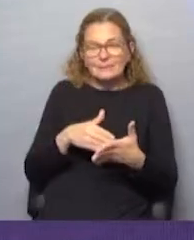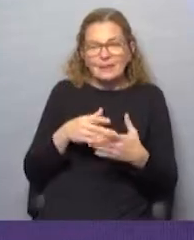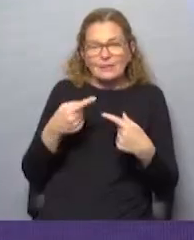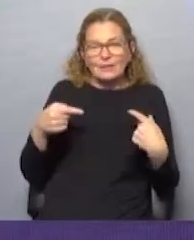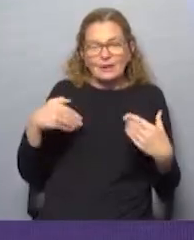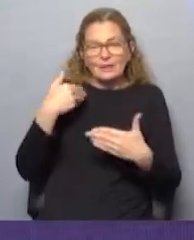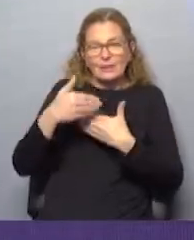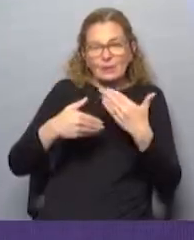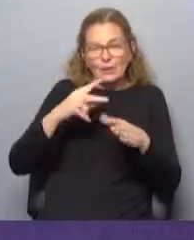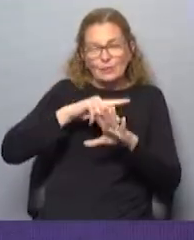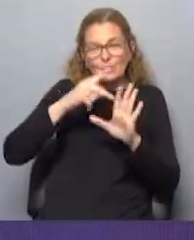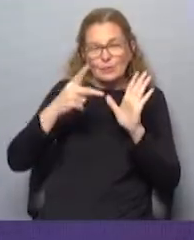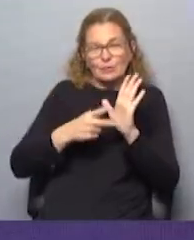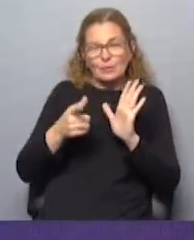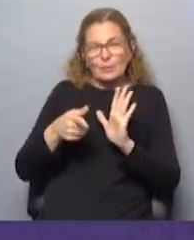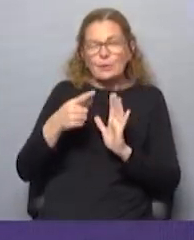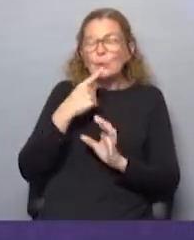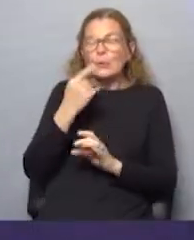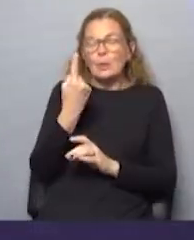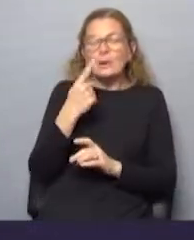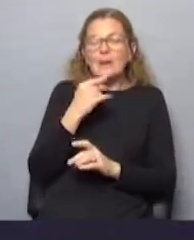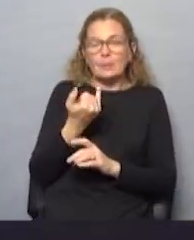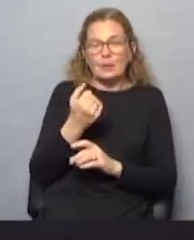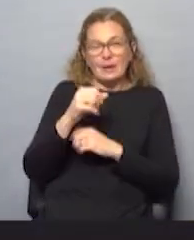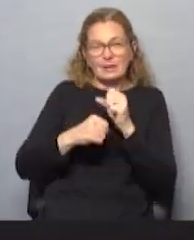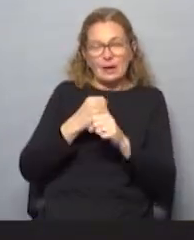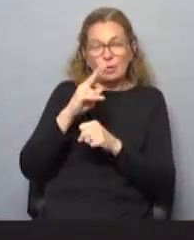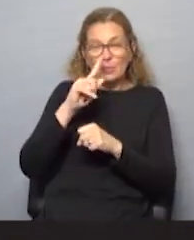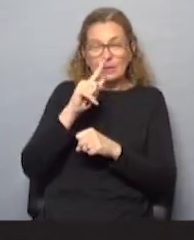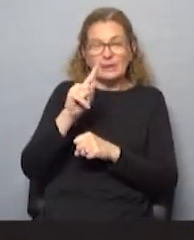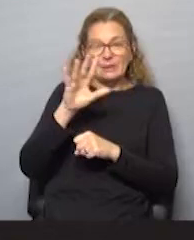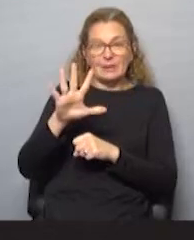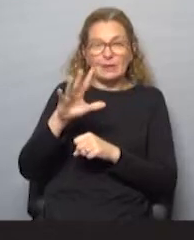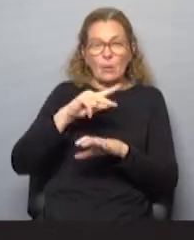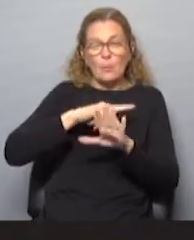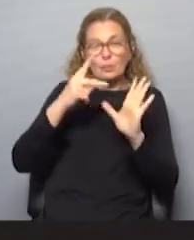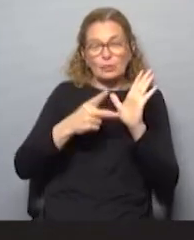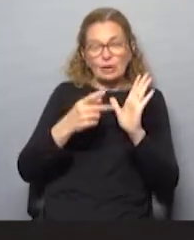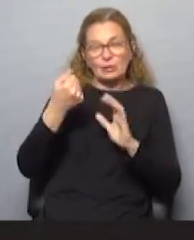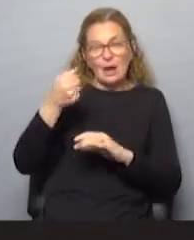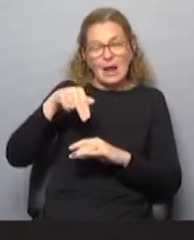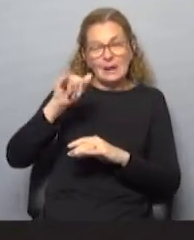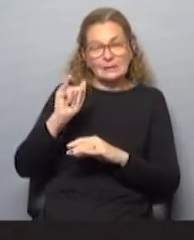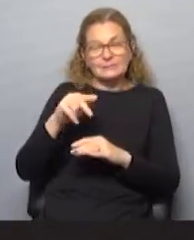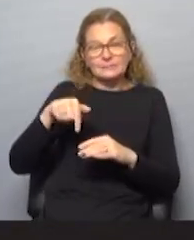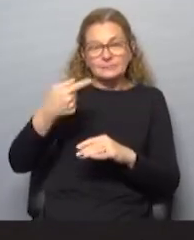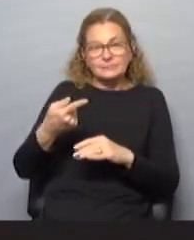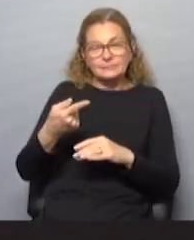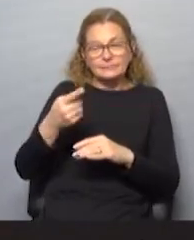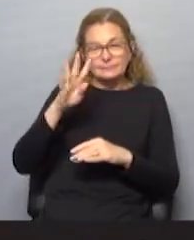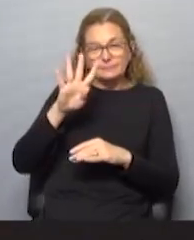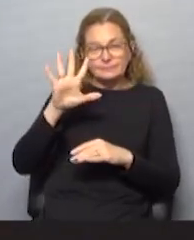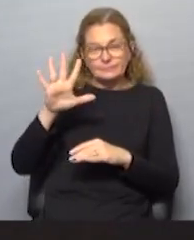desarrollo de nuestro proyecto vamos a poner un ejemplo en el año 2015 un proyecto típico de la ani otorgaba del orden de